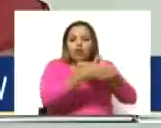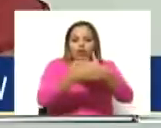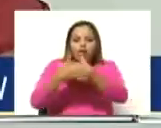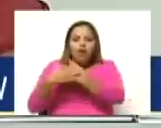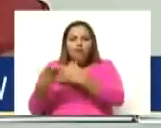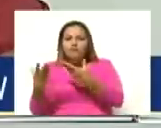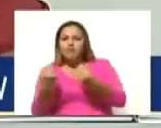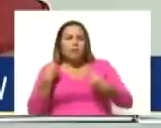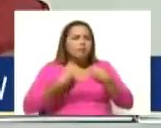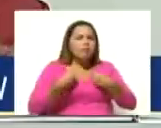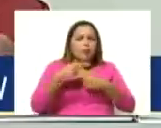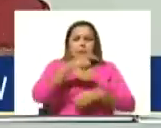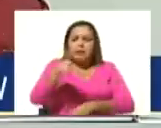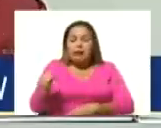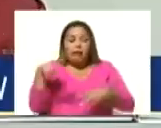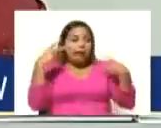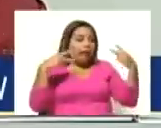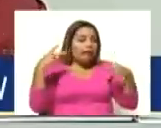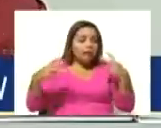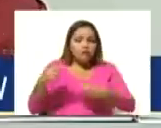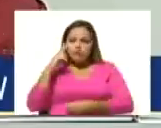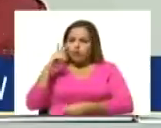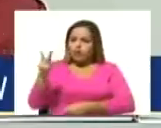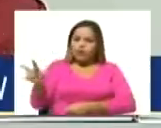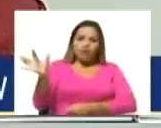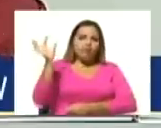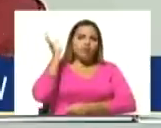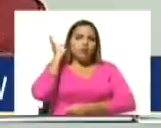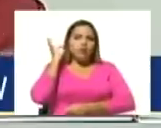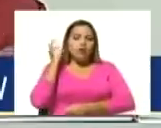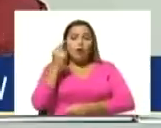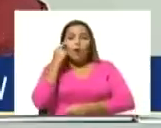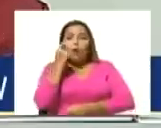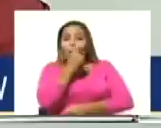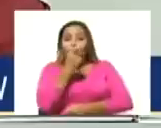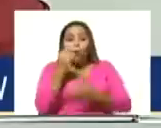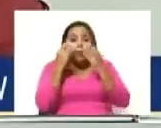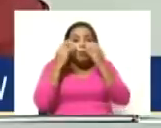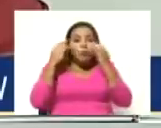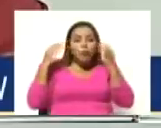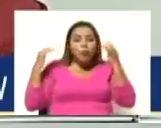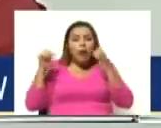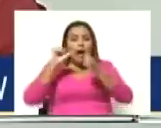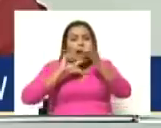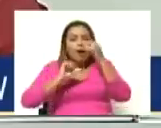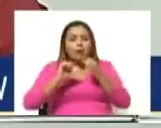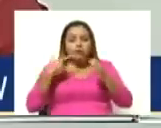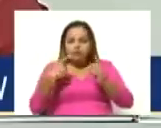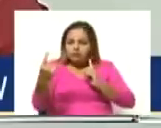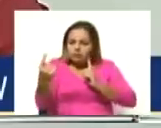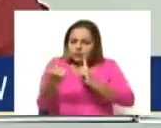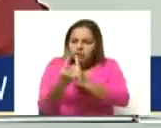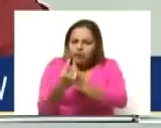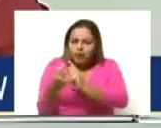incertidumbre. Yo veo a una muchacha con los ojos aguaditos y me acerco a hablar con